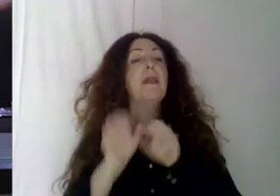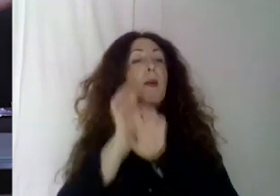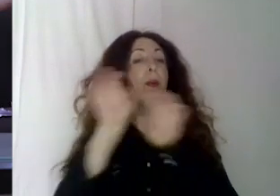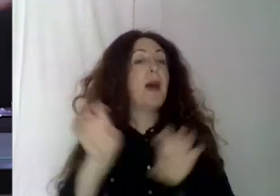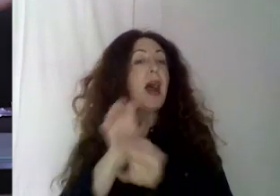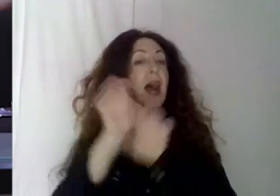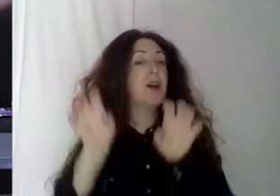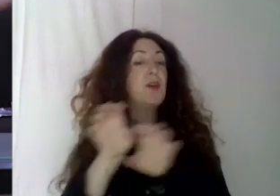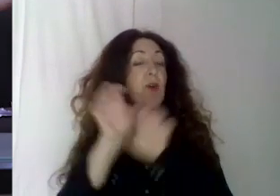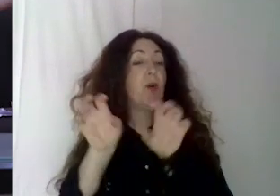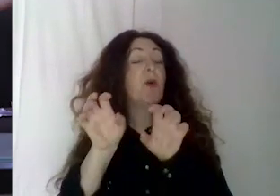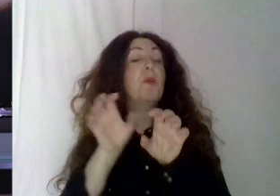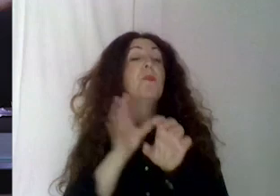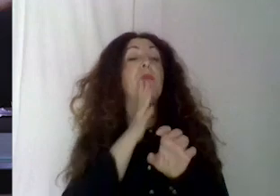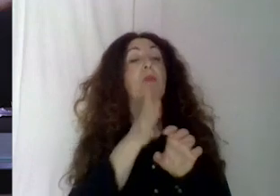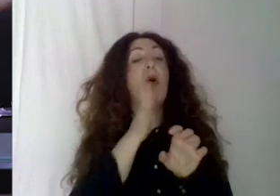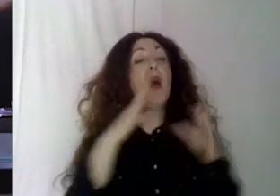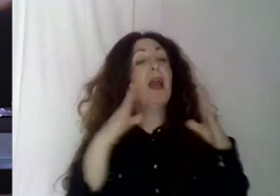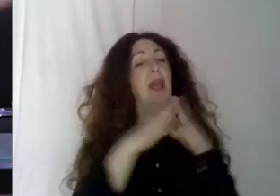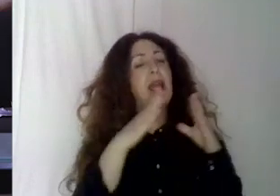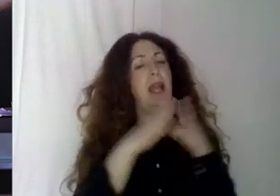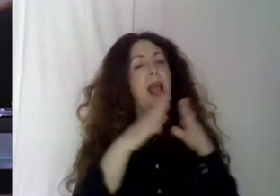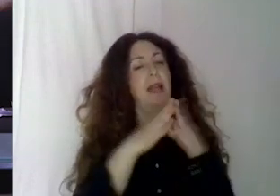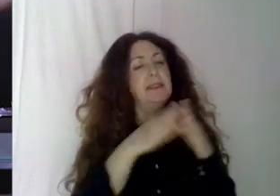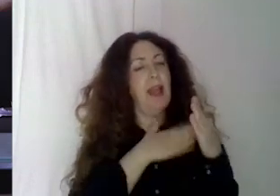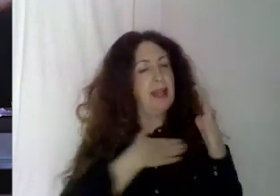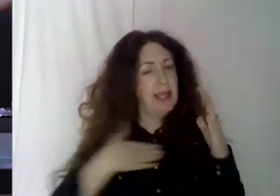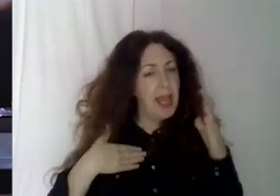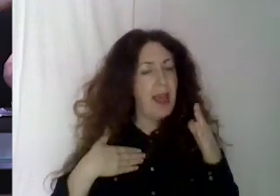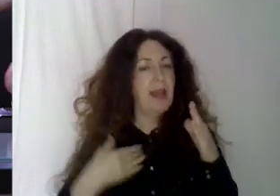historia del arte, realmente viene de ahí. Y entonces hace